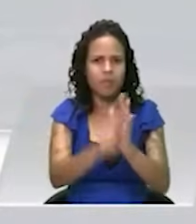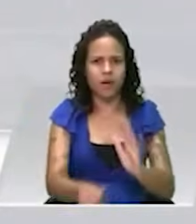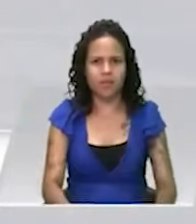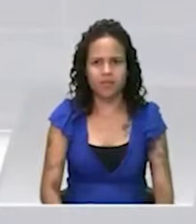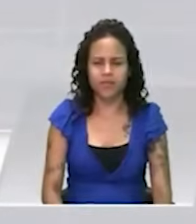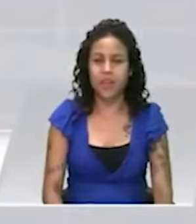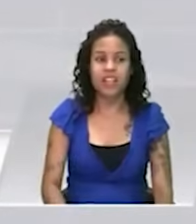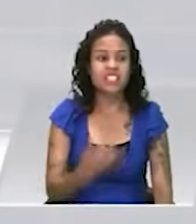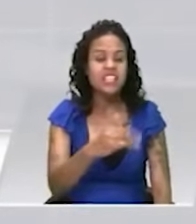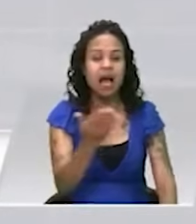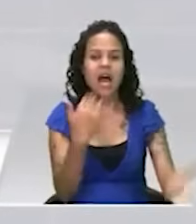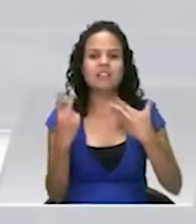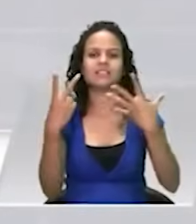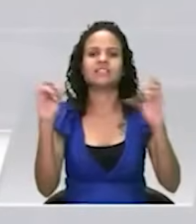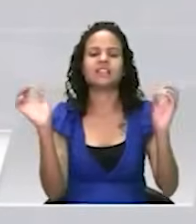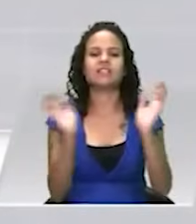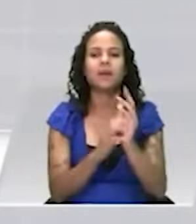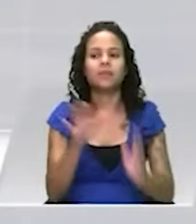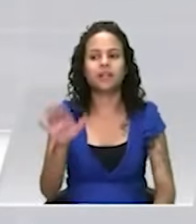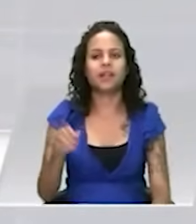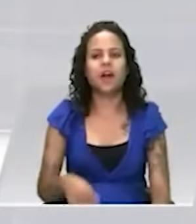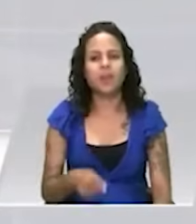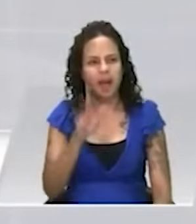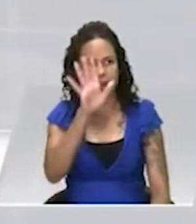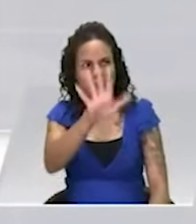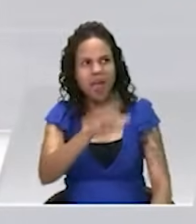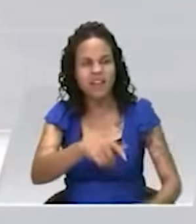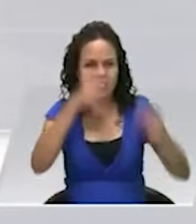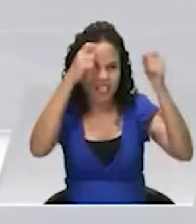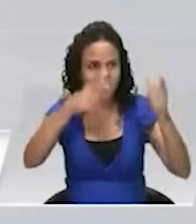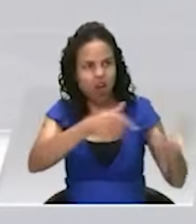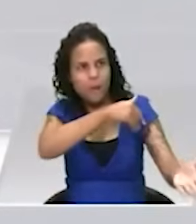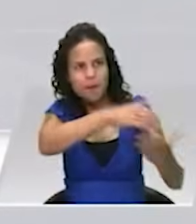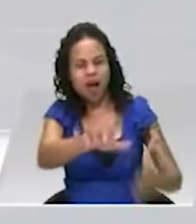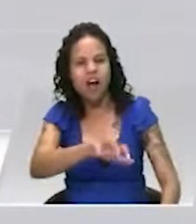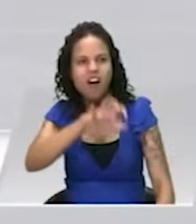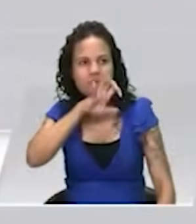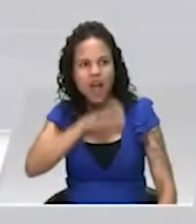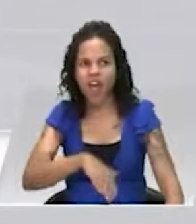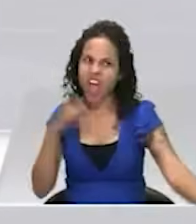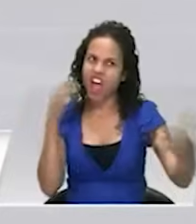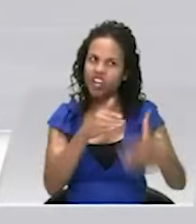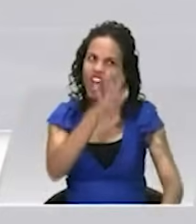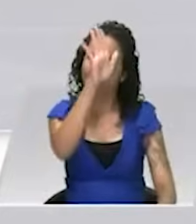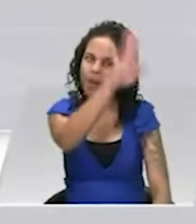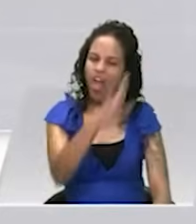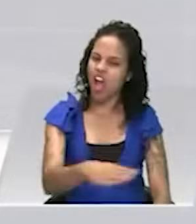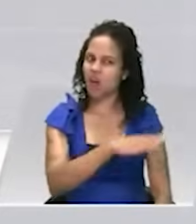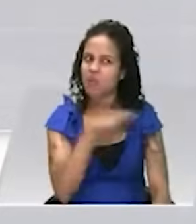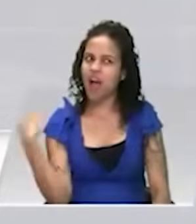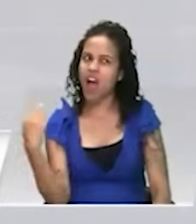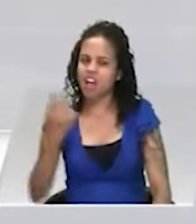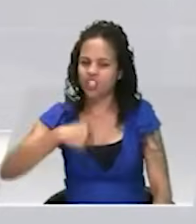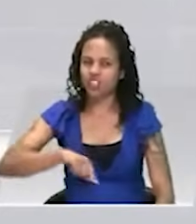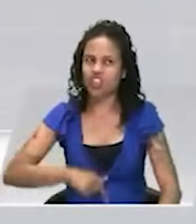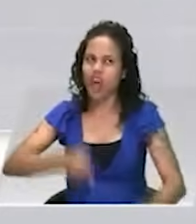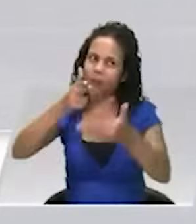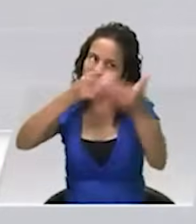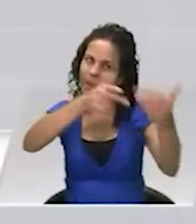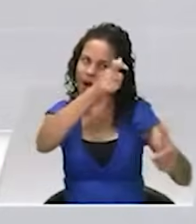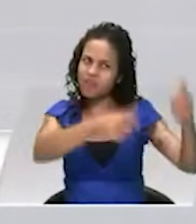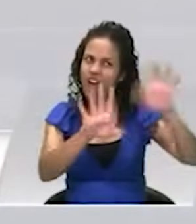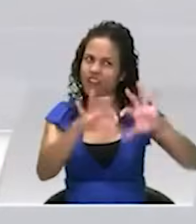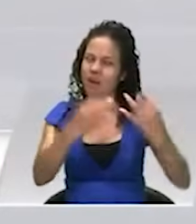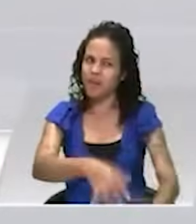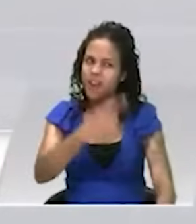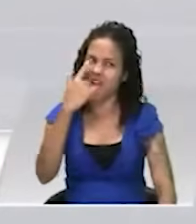hombres para ir a hacer el golpe de Estado. Te vamos a acabar, perro. Te vamos a cortar la cabeza y vamos a jugar balón contigo y con tus familiares. Con